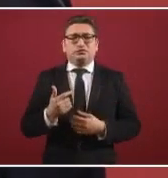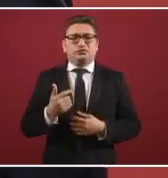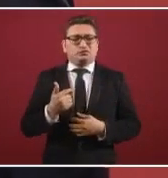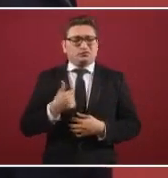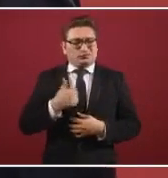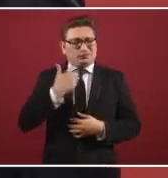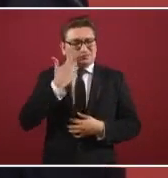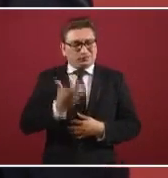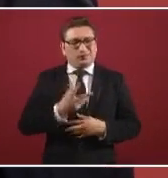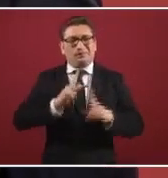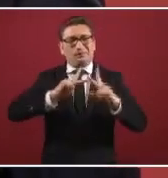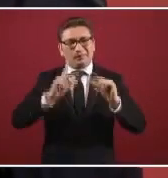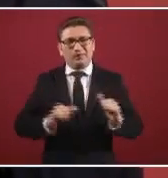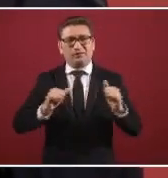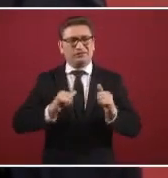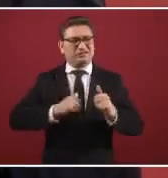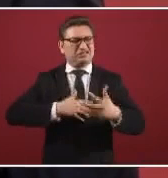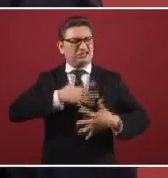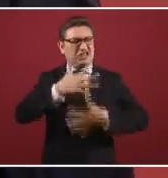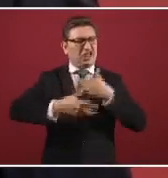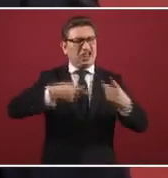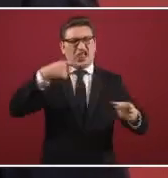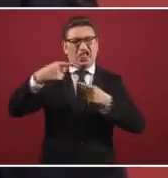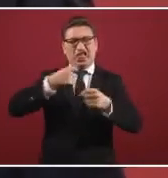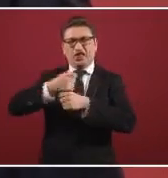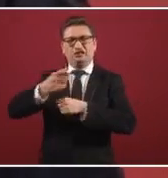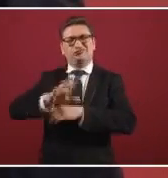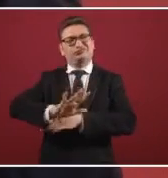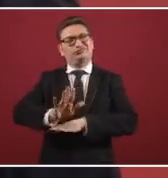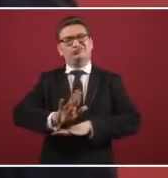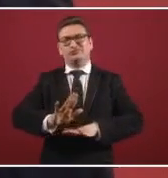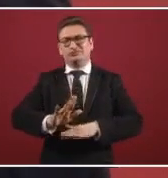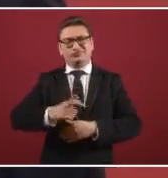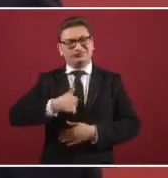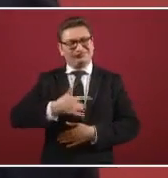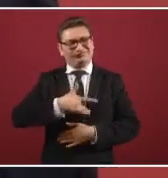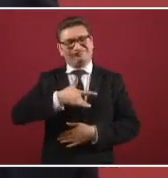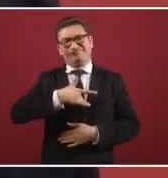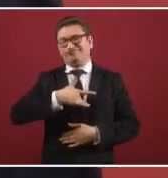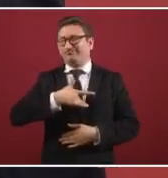paz, que no haya violencia. Me duele mucho